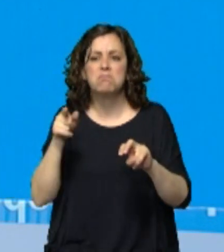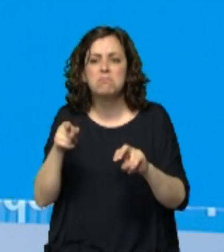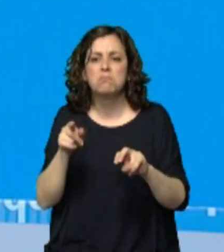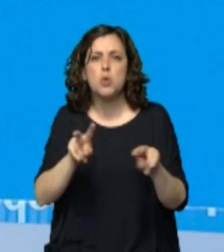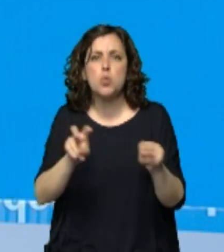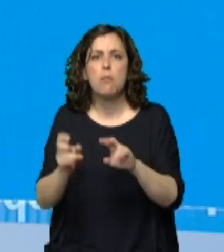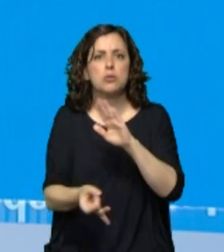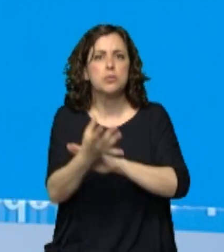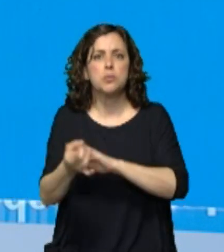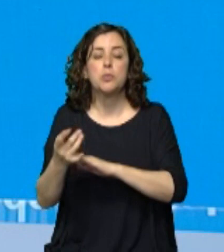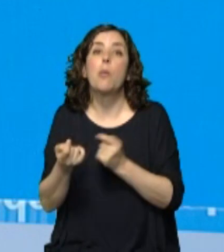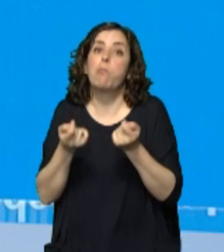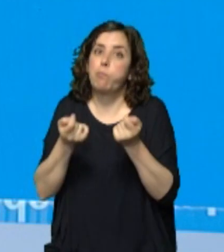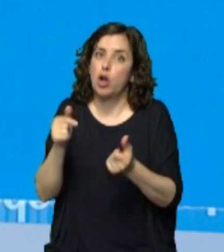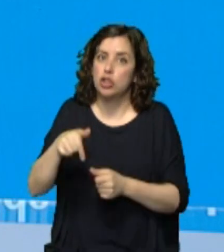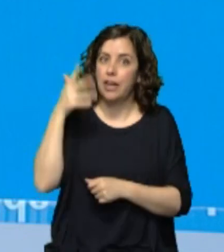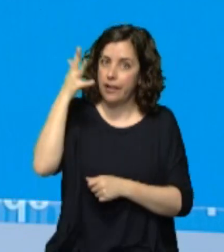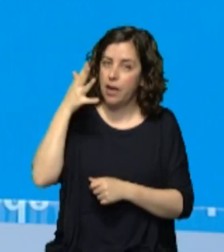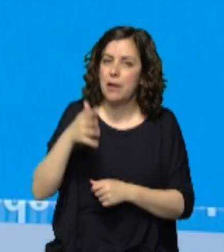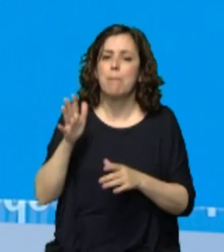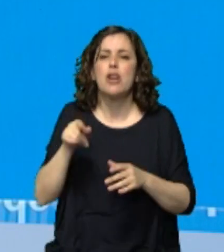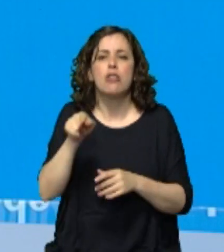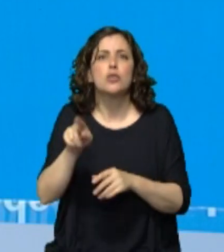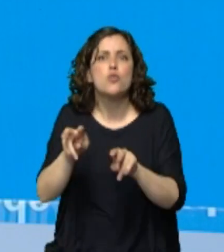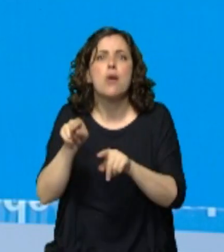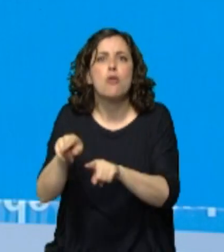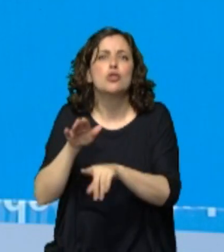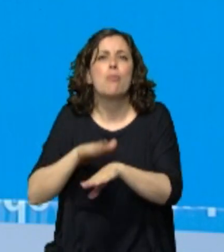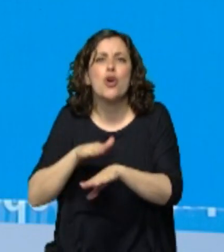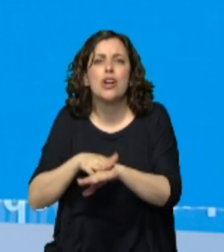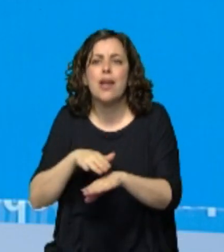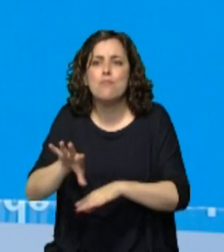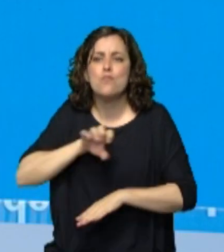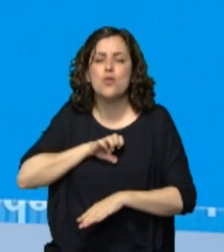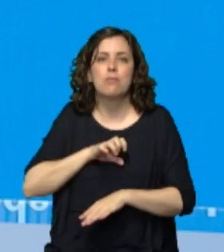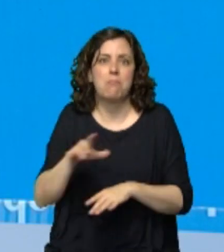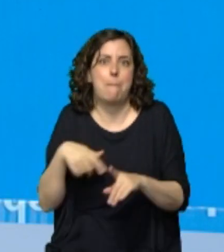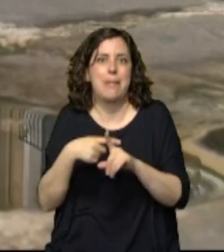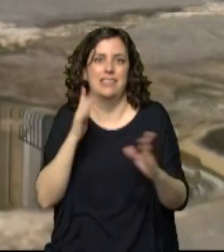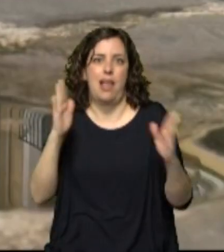en Navarra, para saber dónde y cómo se han contagiado en periodo de confinamiento.